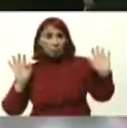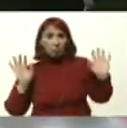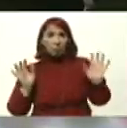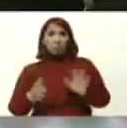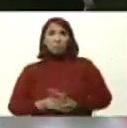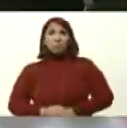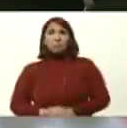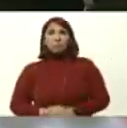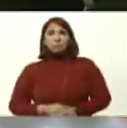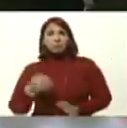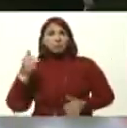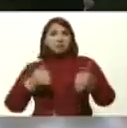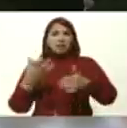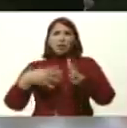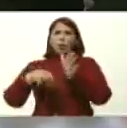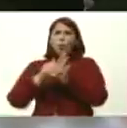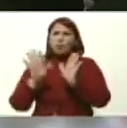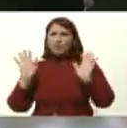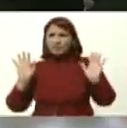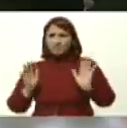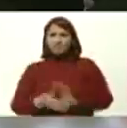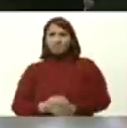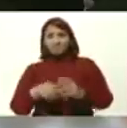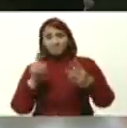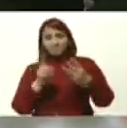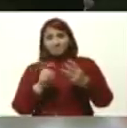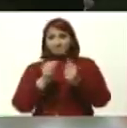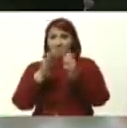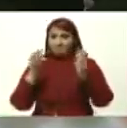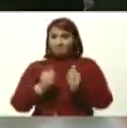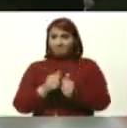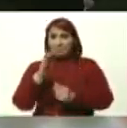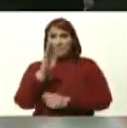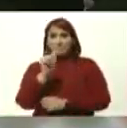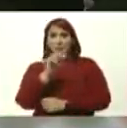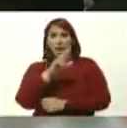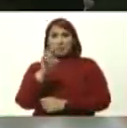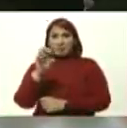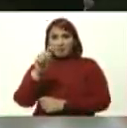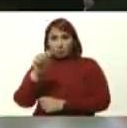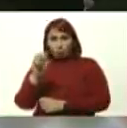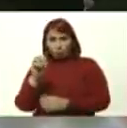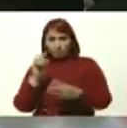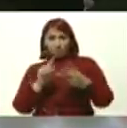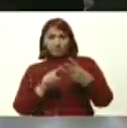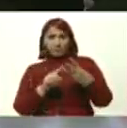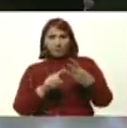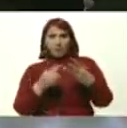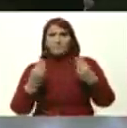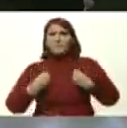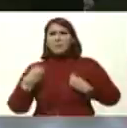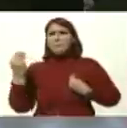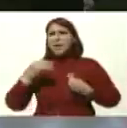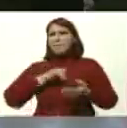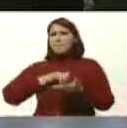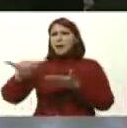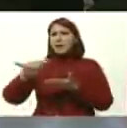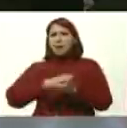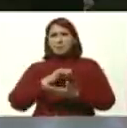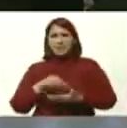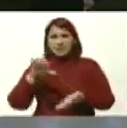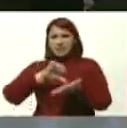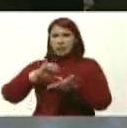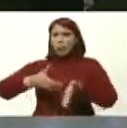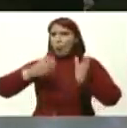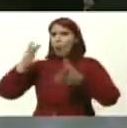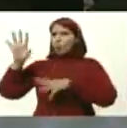Y es candidato otra vez. En Anzoátegui y Barreto Cira. Vive más en Miami, en los centros